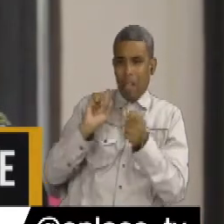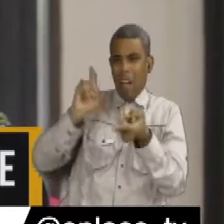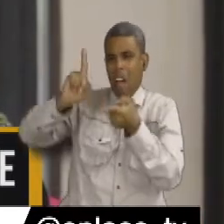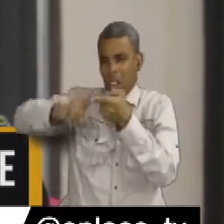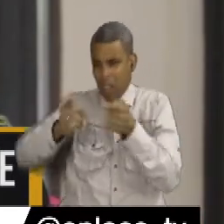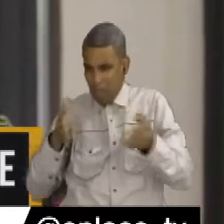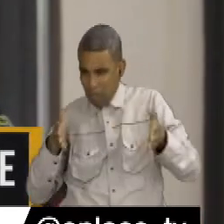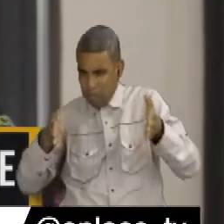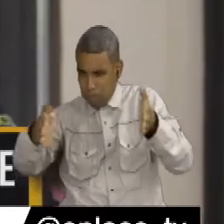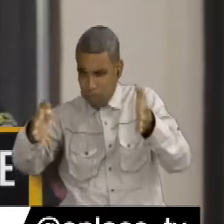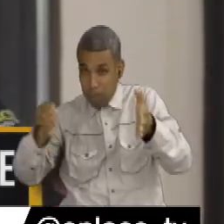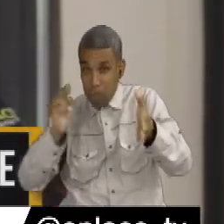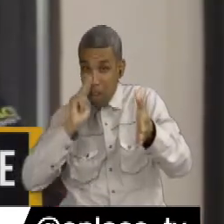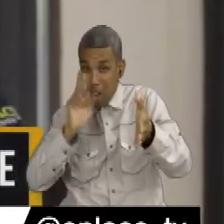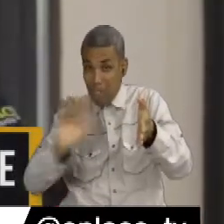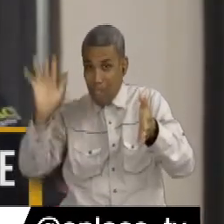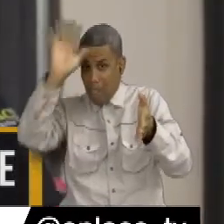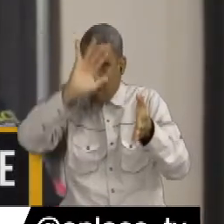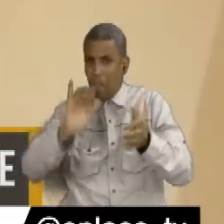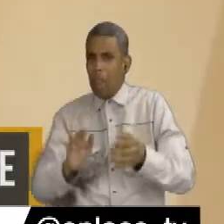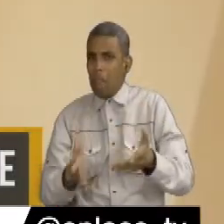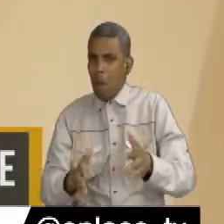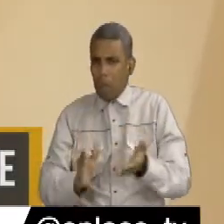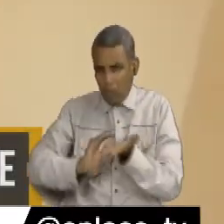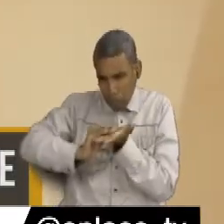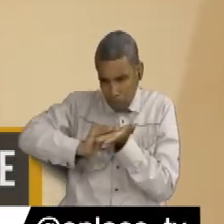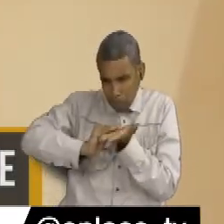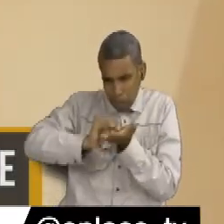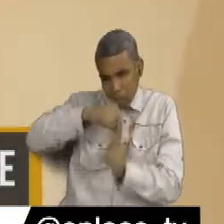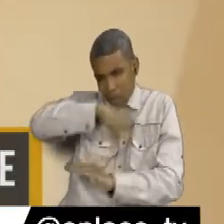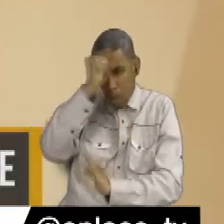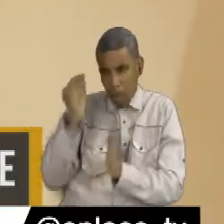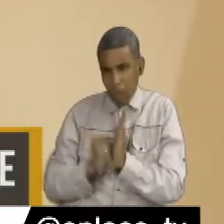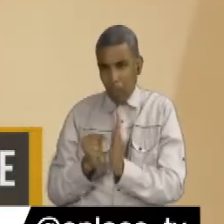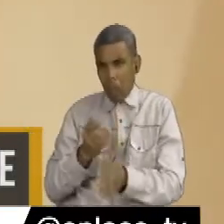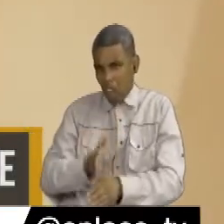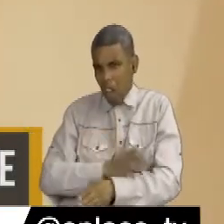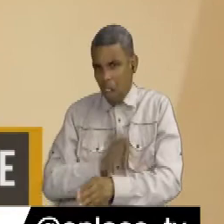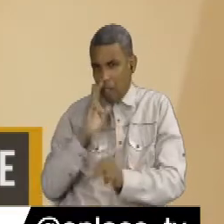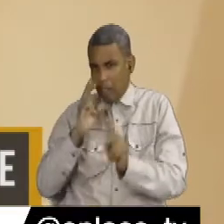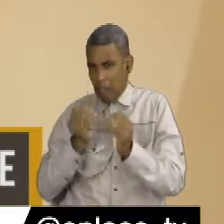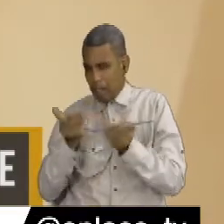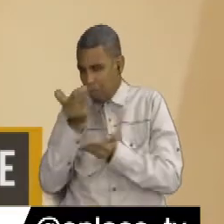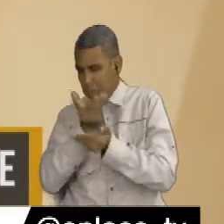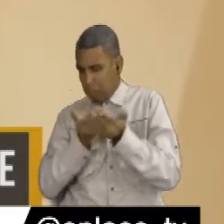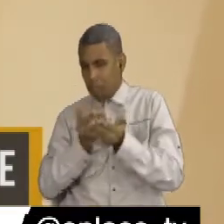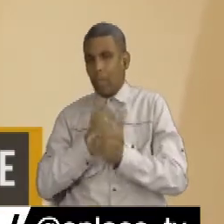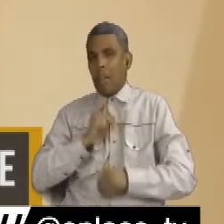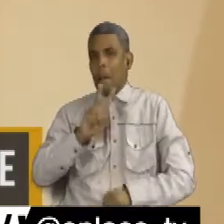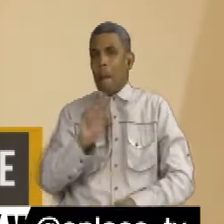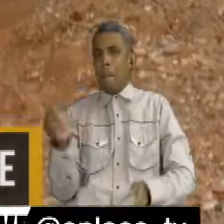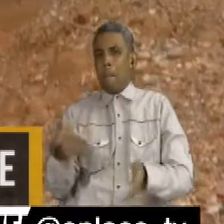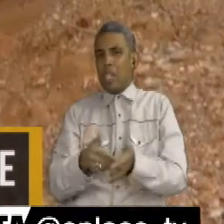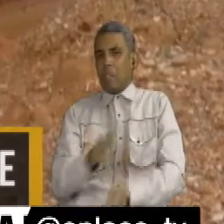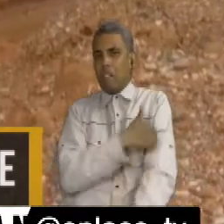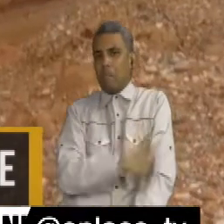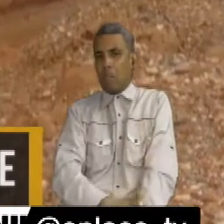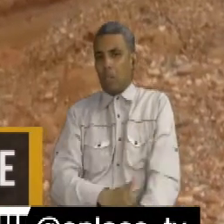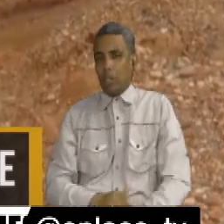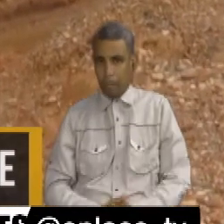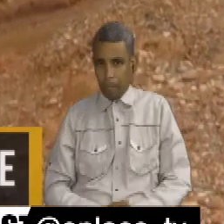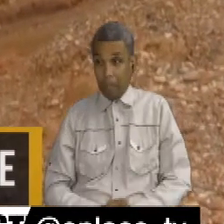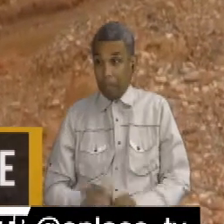25.000 millones de pesos esa vía, porque son de alta especificación. Darío Echeverry también fue enfático en asegurar que no permitirá el ingreso de